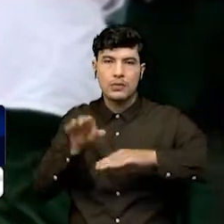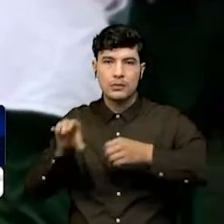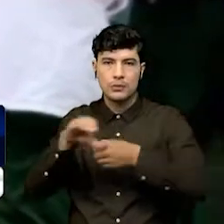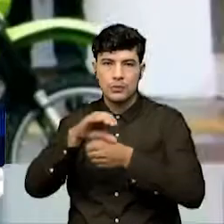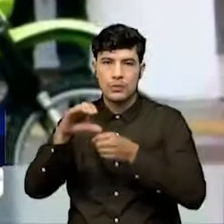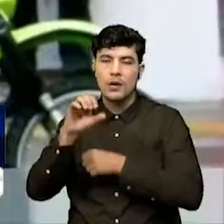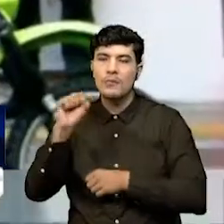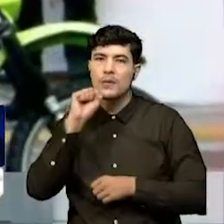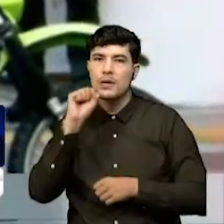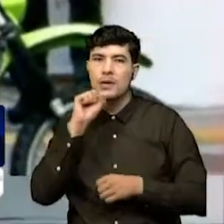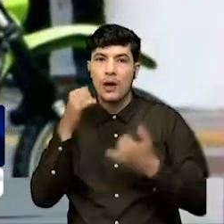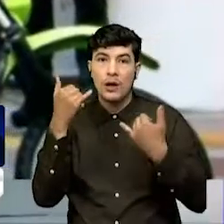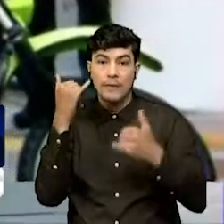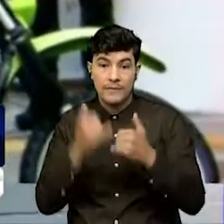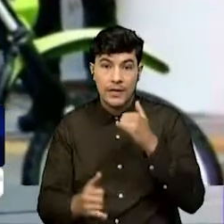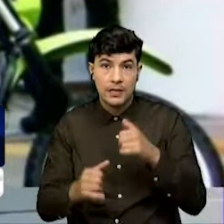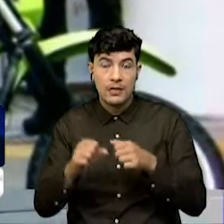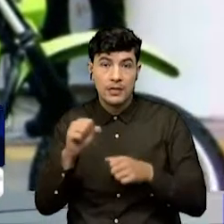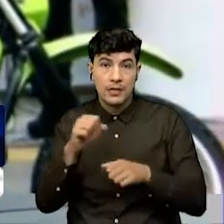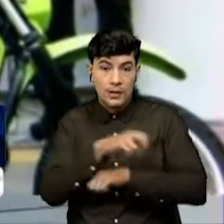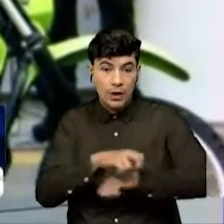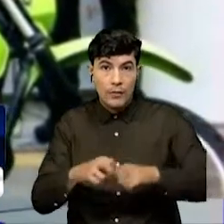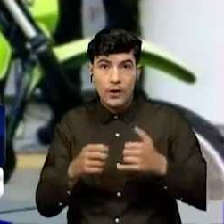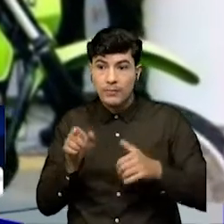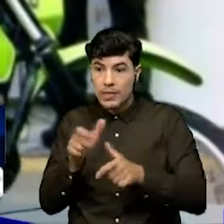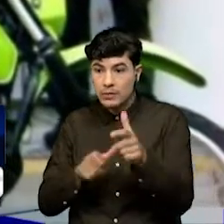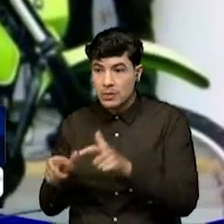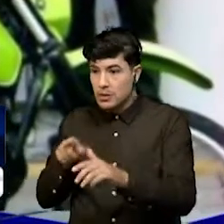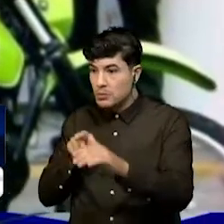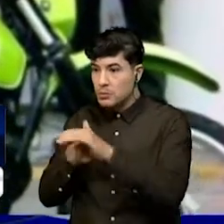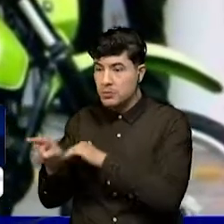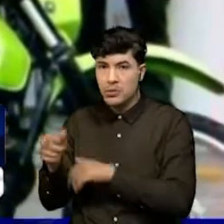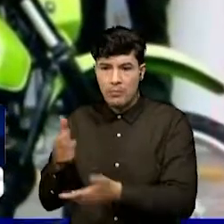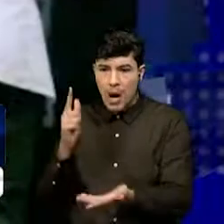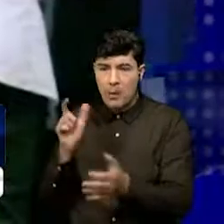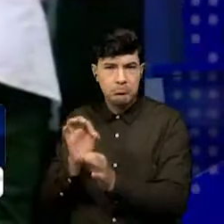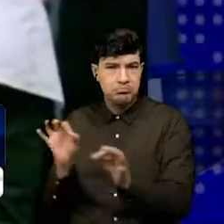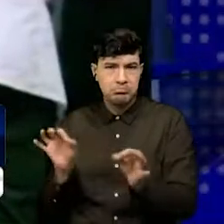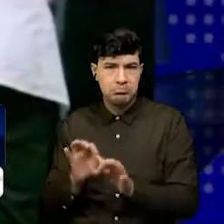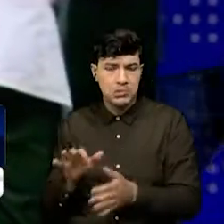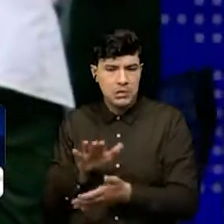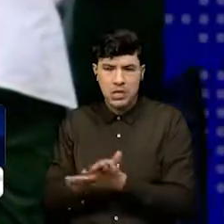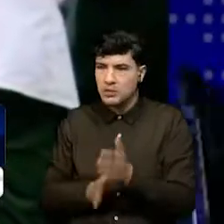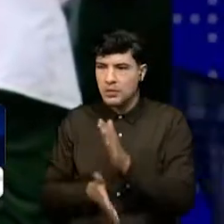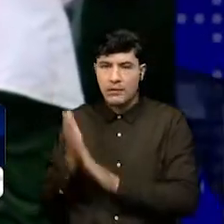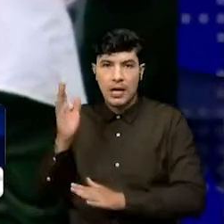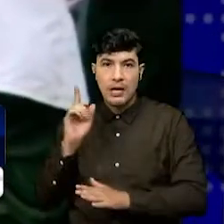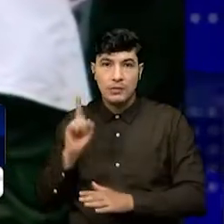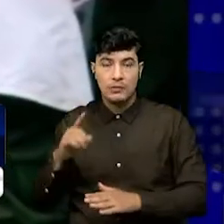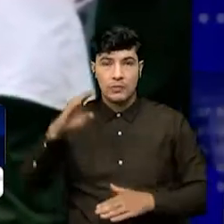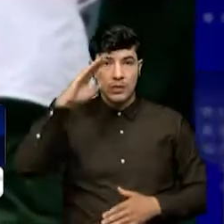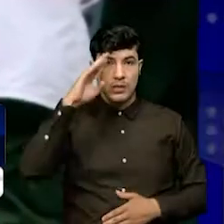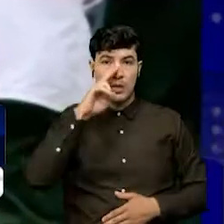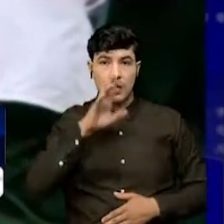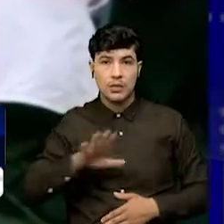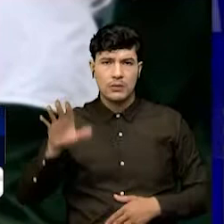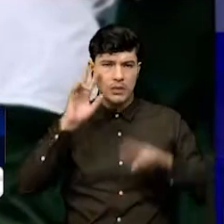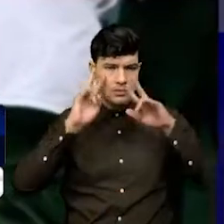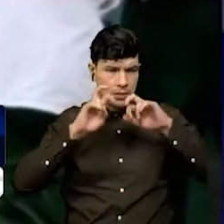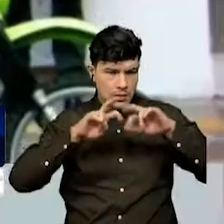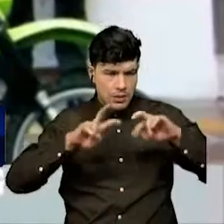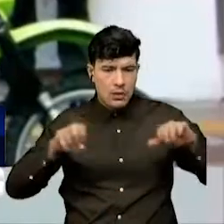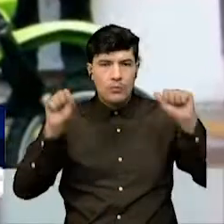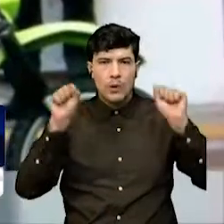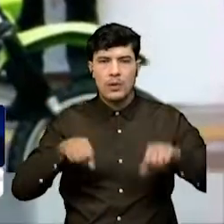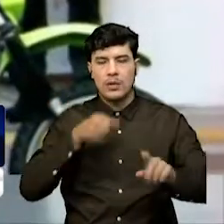Tras finalizar el hurto, los sujetos huyeron del lugar sin disparar un solo tiro. La policía realiza las pesquisas en toda la ciudad para